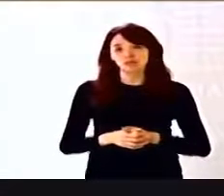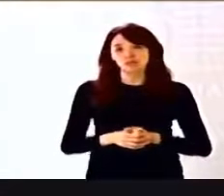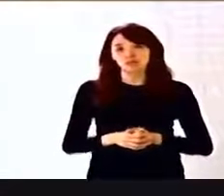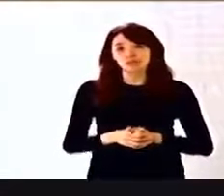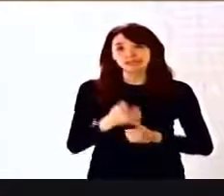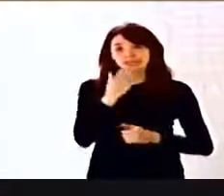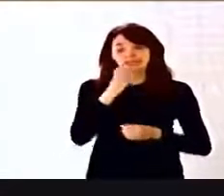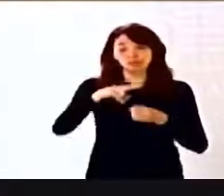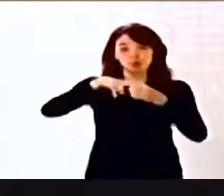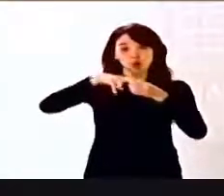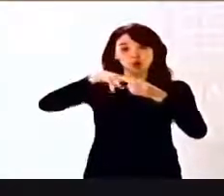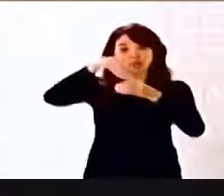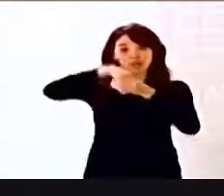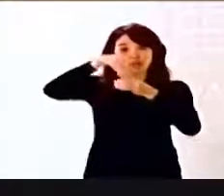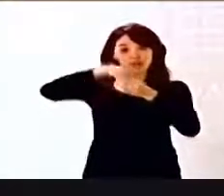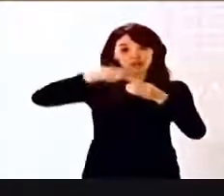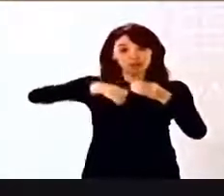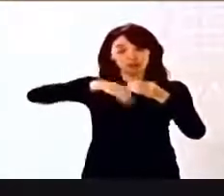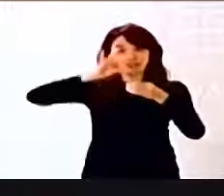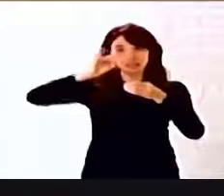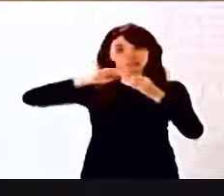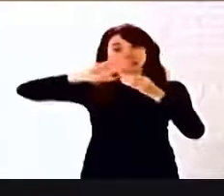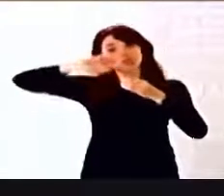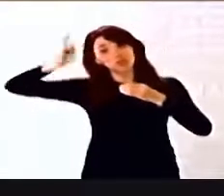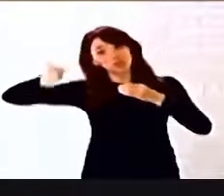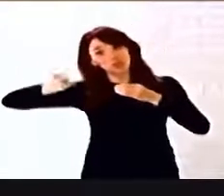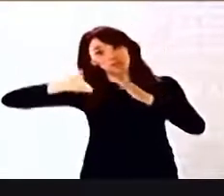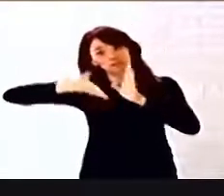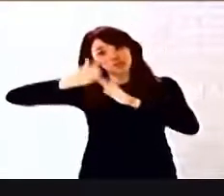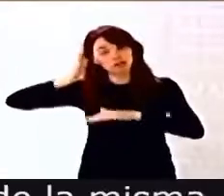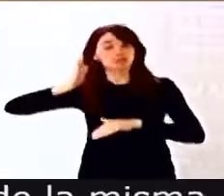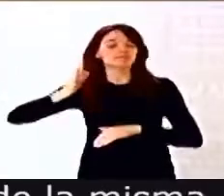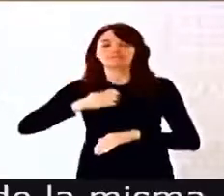Si es dentro de la misma provincia, sí. Si es fuera de la provincia, no.